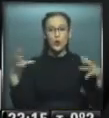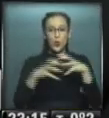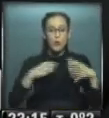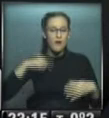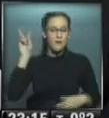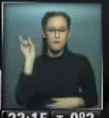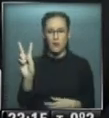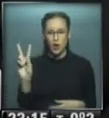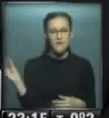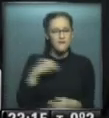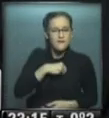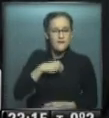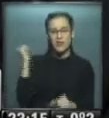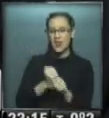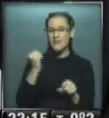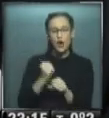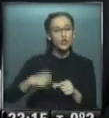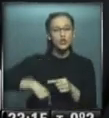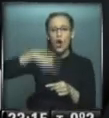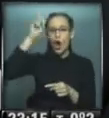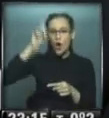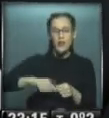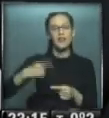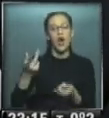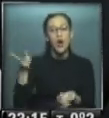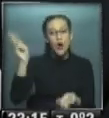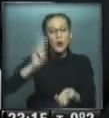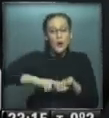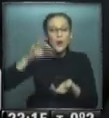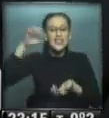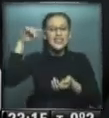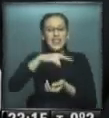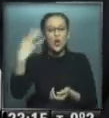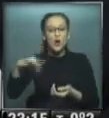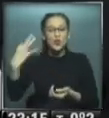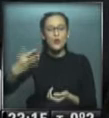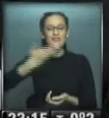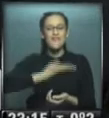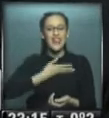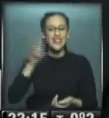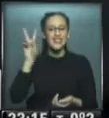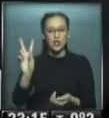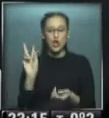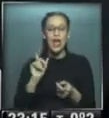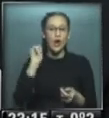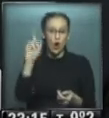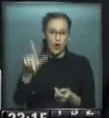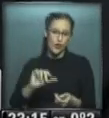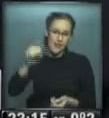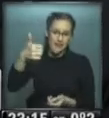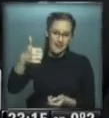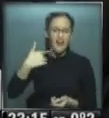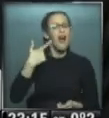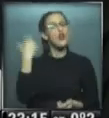las 24 horas para que el día 27, nuevamente, el Frente para la Victoria gane la elección. Sin olvidarnos que hace muy pocos